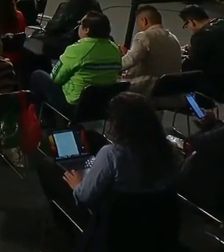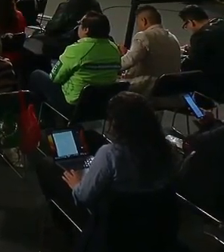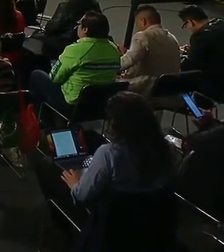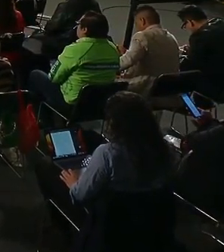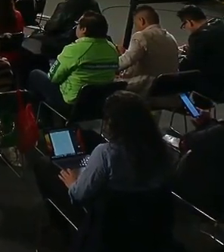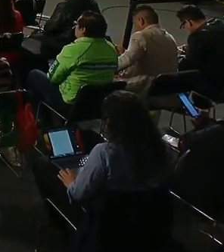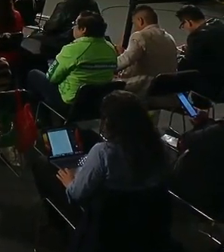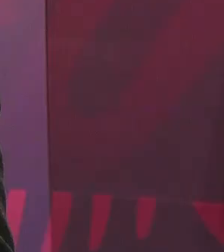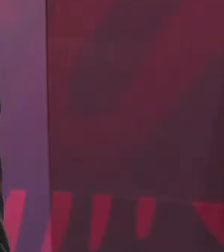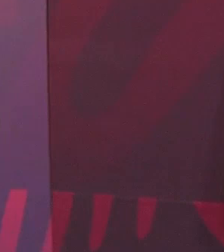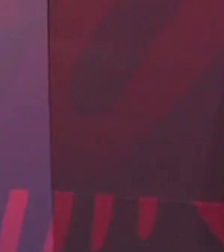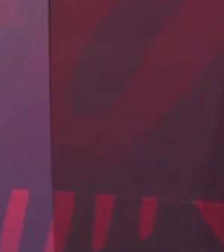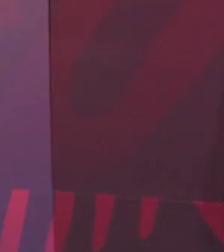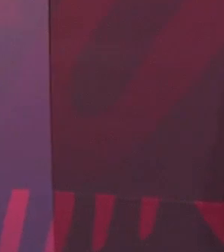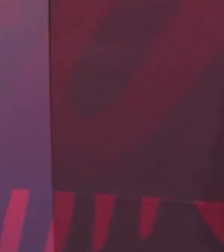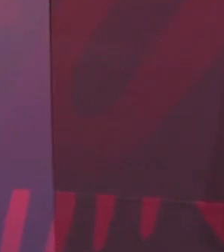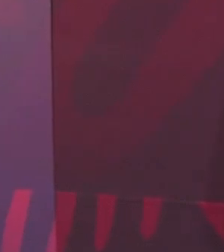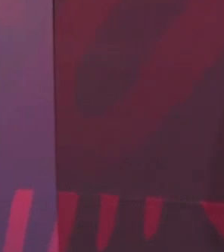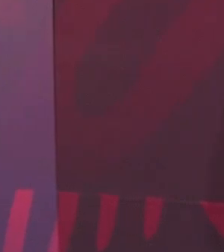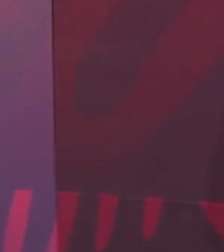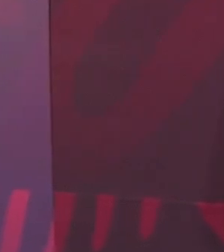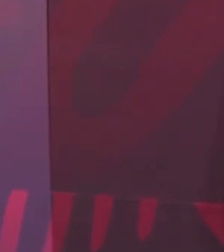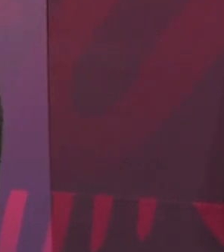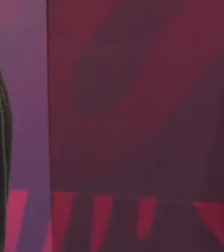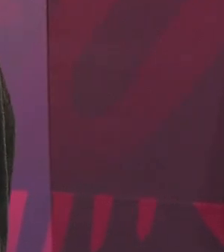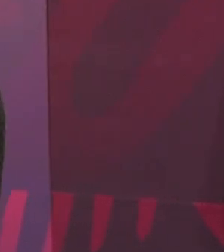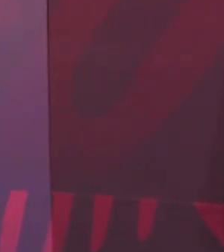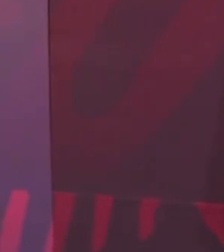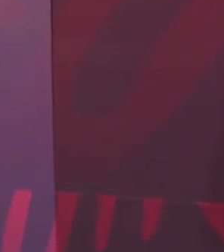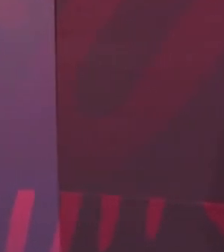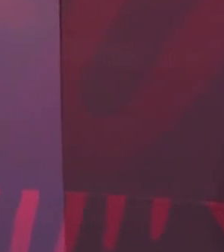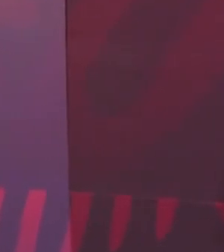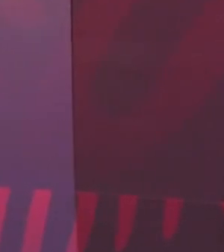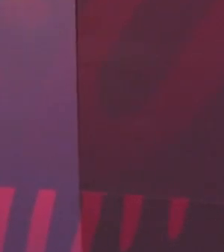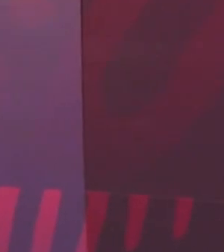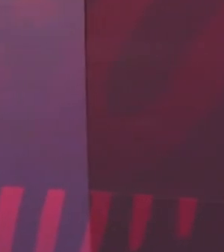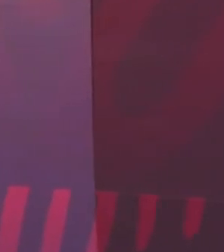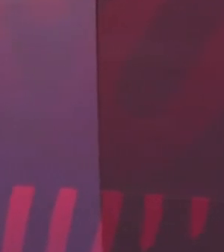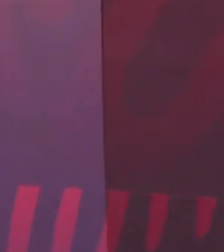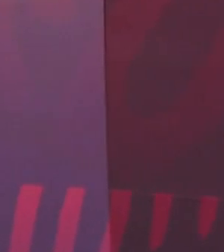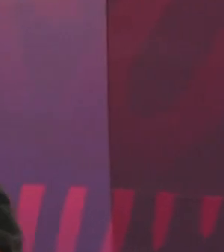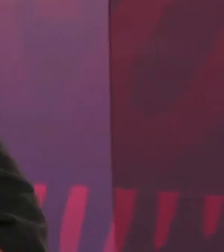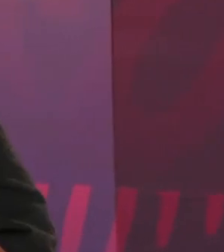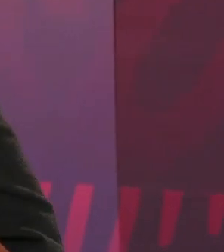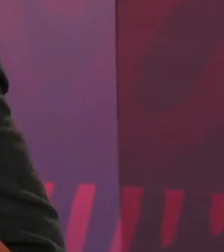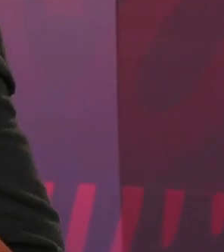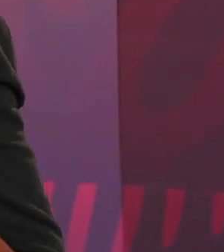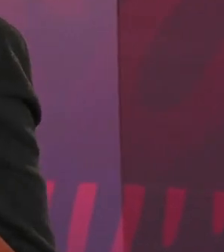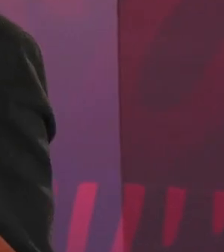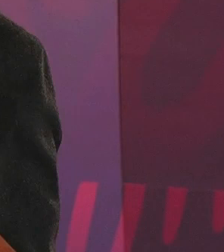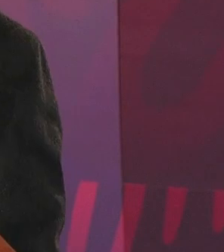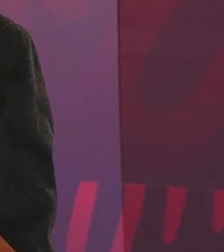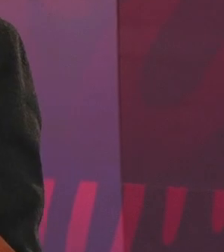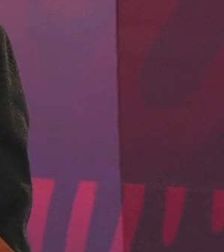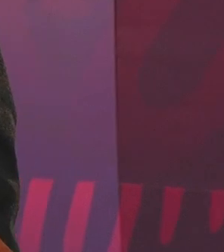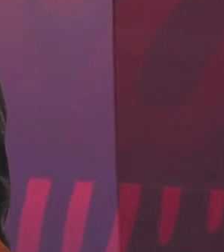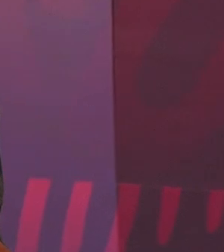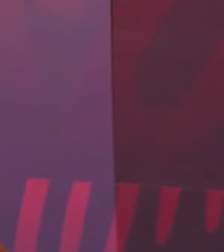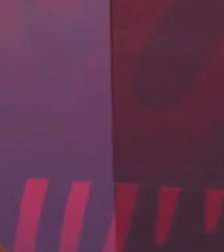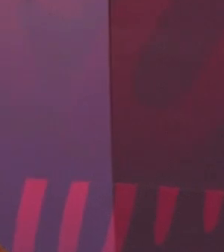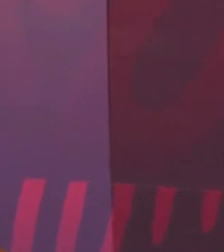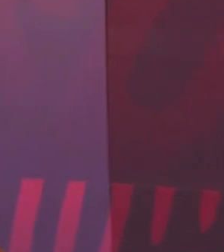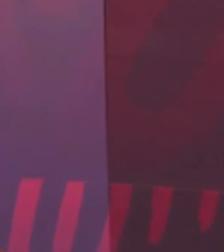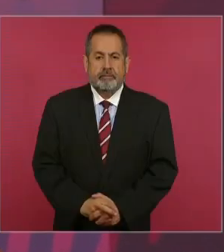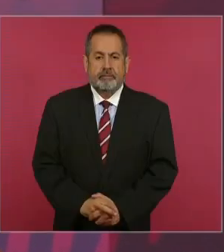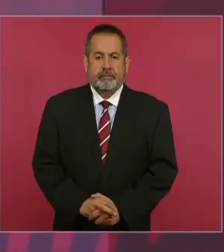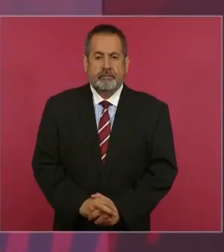legitimar a un régimen que beneficia a minorías